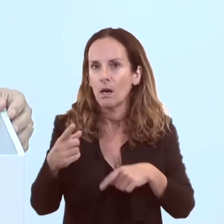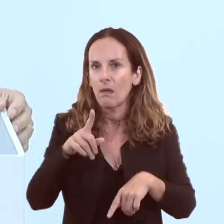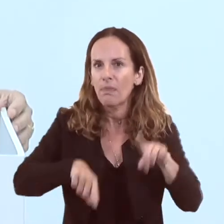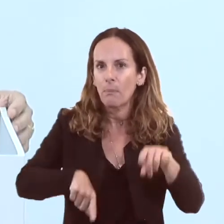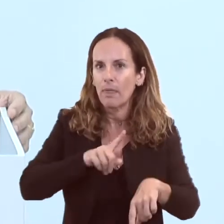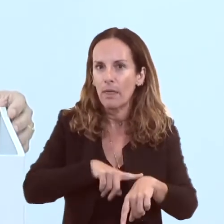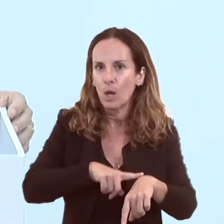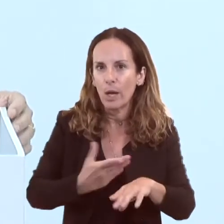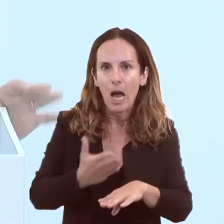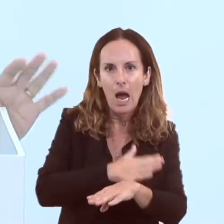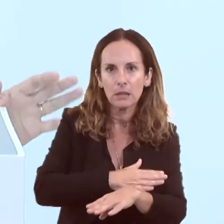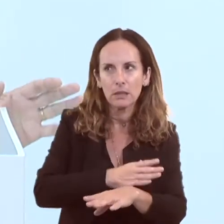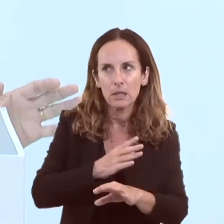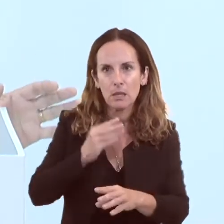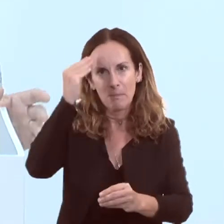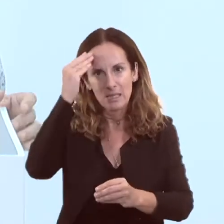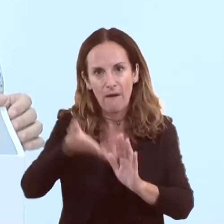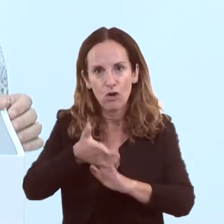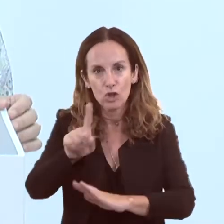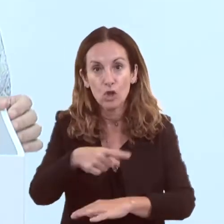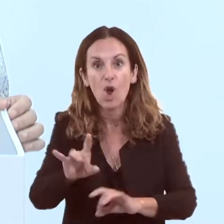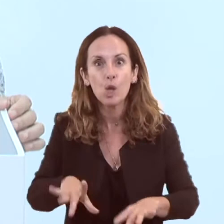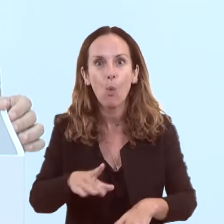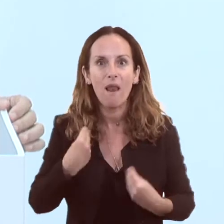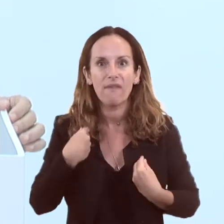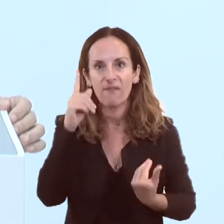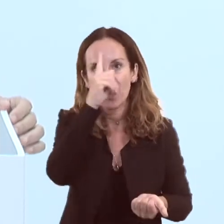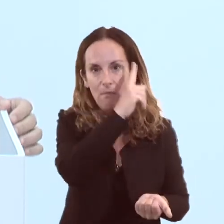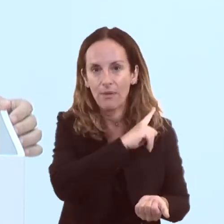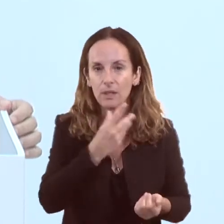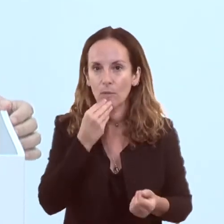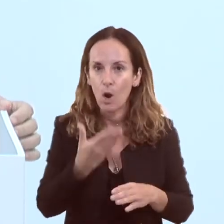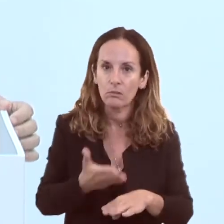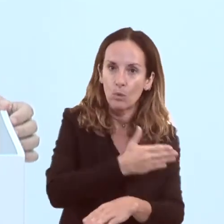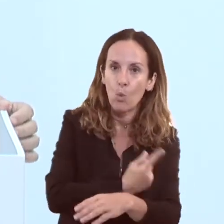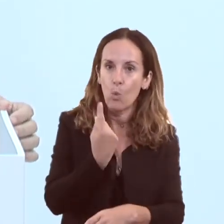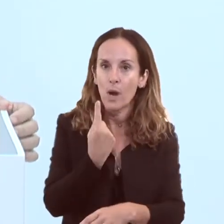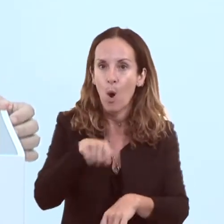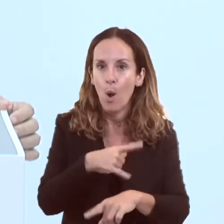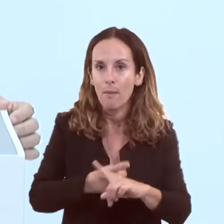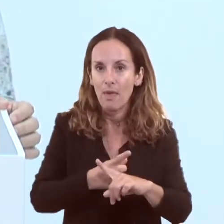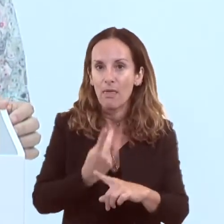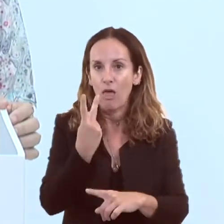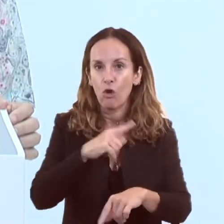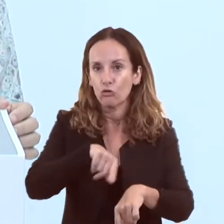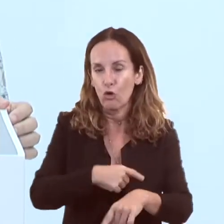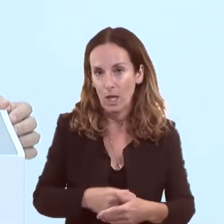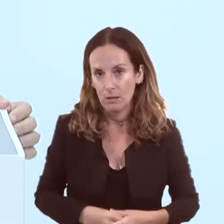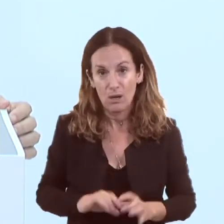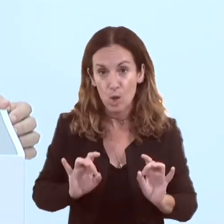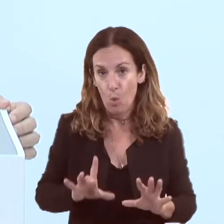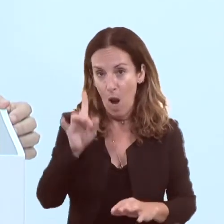que hay que hacer cálculos como en Madrid con previsiones de hora y media dos horas con el